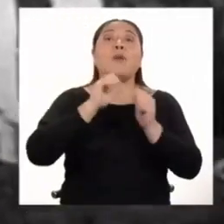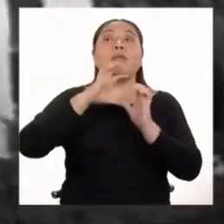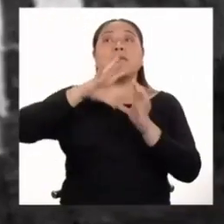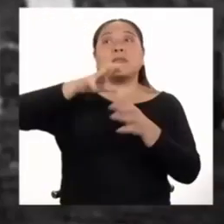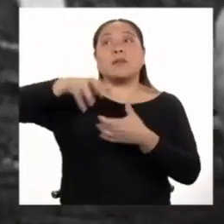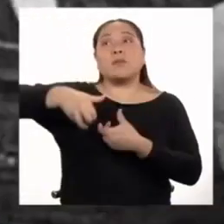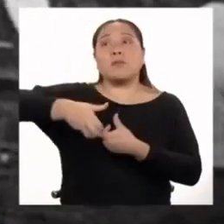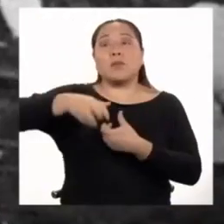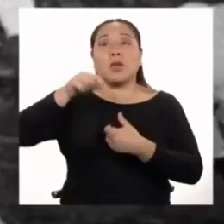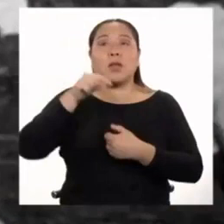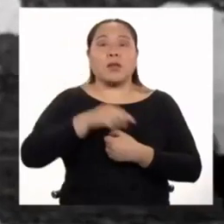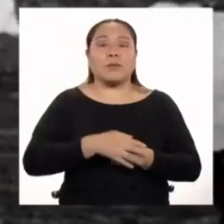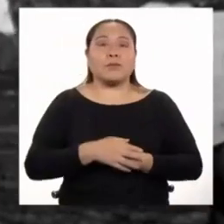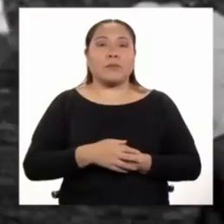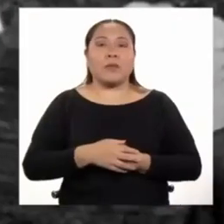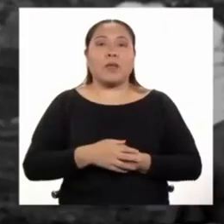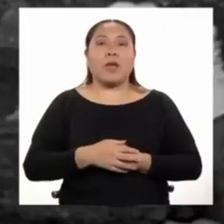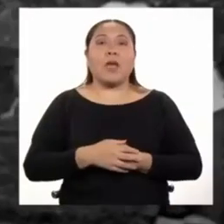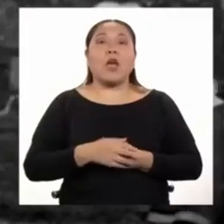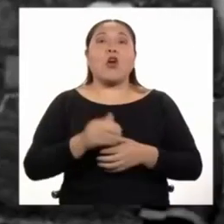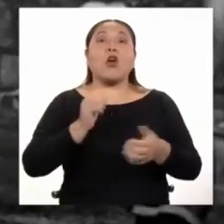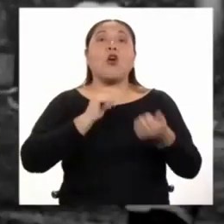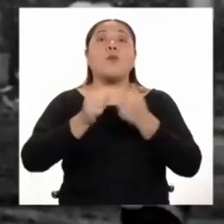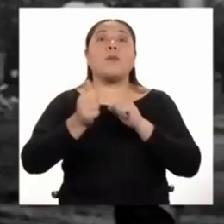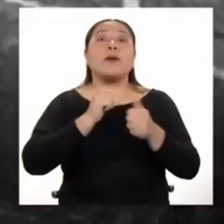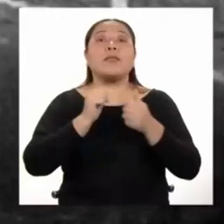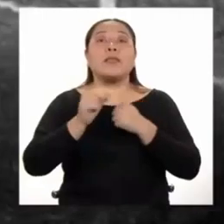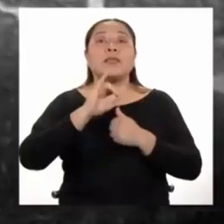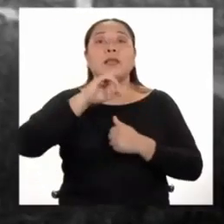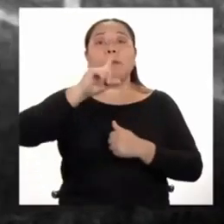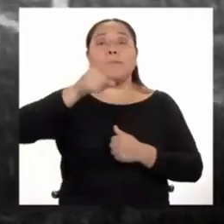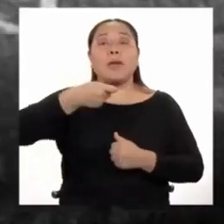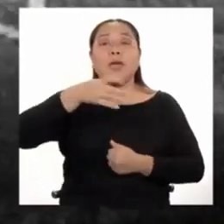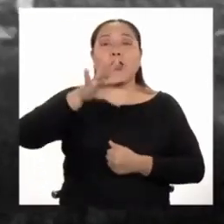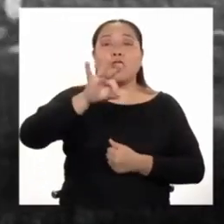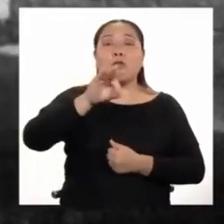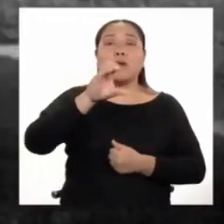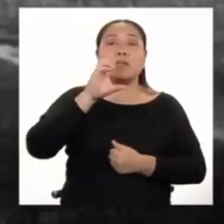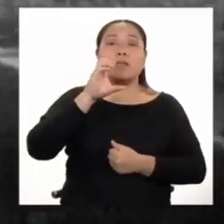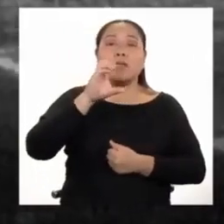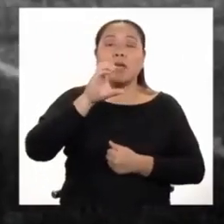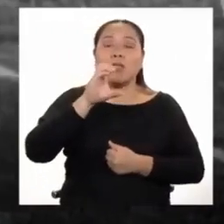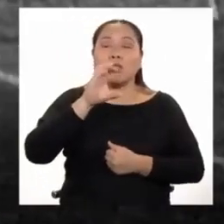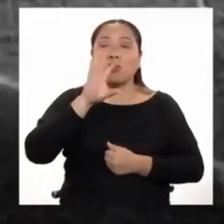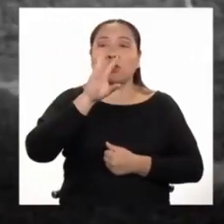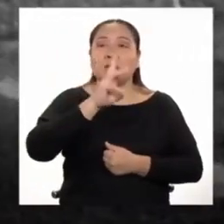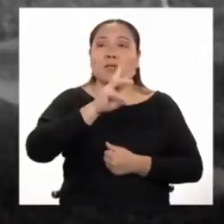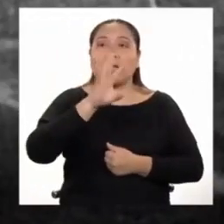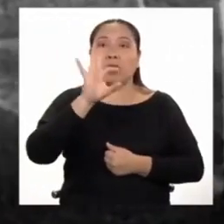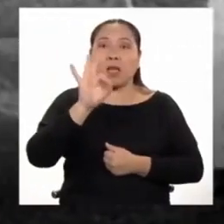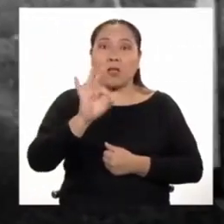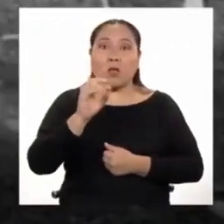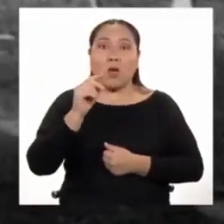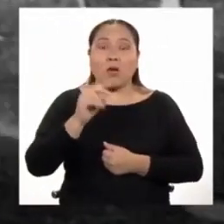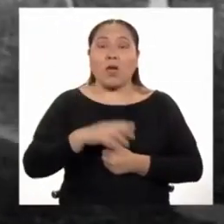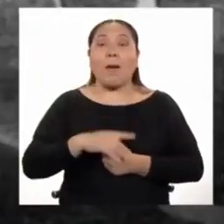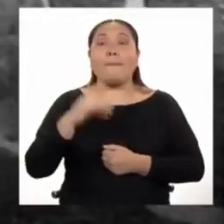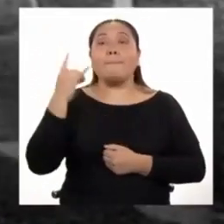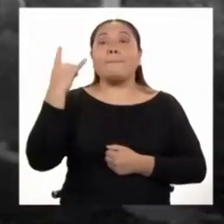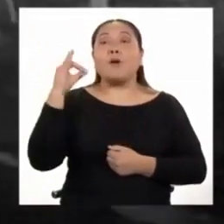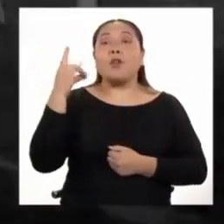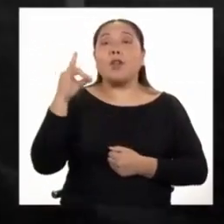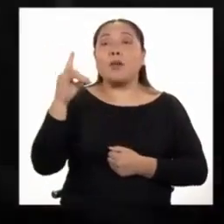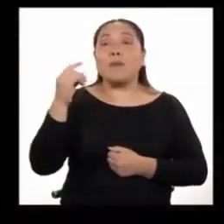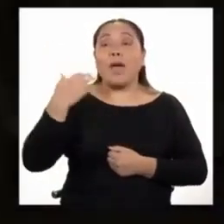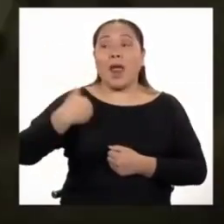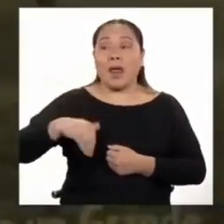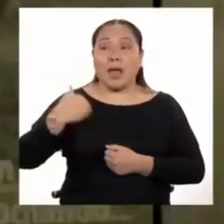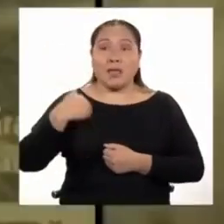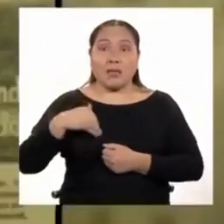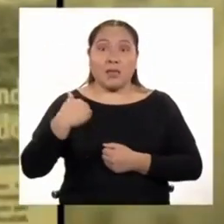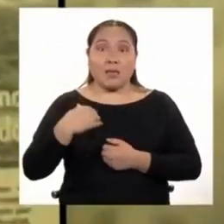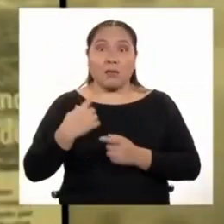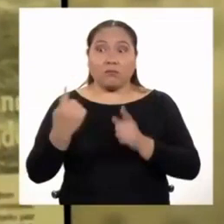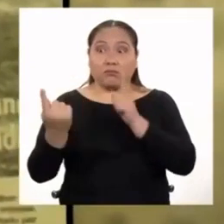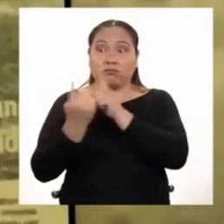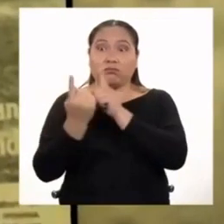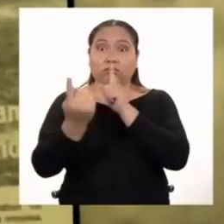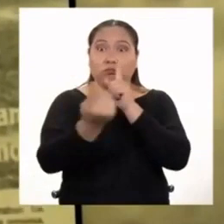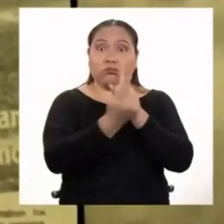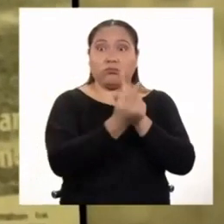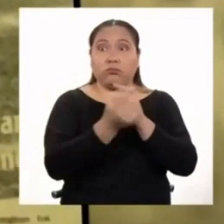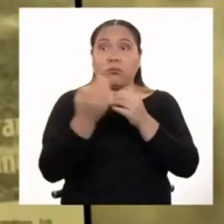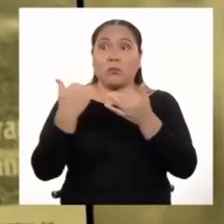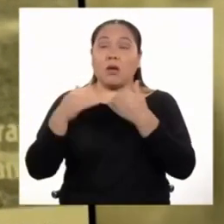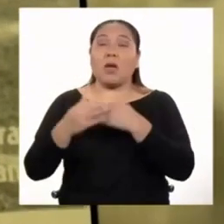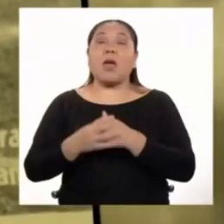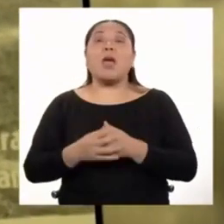las eliminatorias de 1969. Allí nos medimos con Bolivia y Argentina. El primer partido